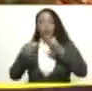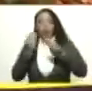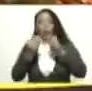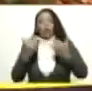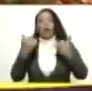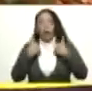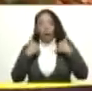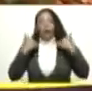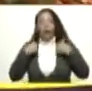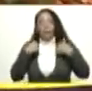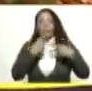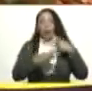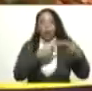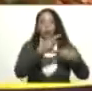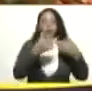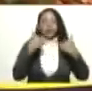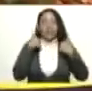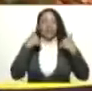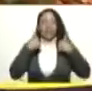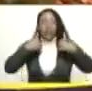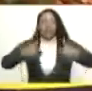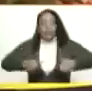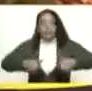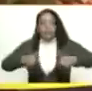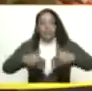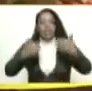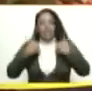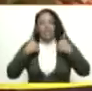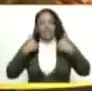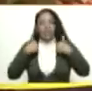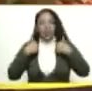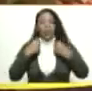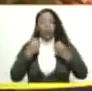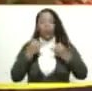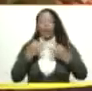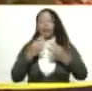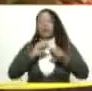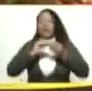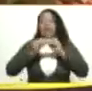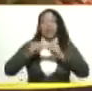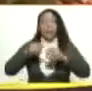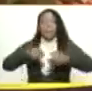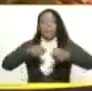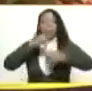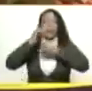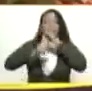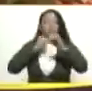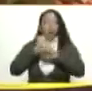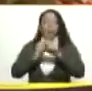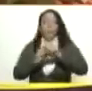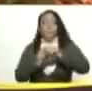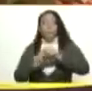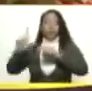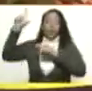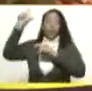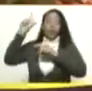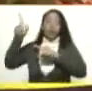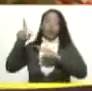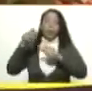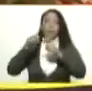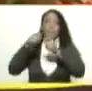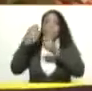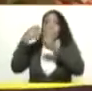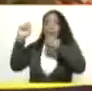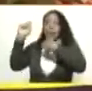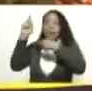cuesta producirlo? ¿Cuánto cuesta realizarlo en el mercado internacional con las exportaciones